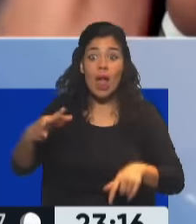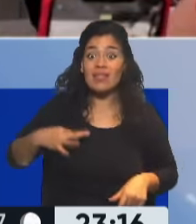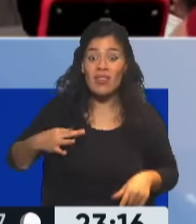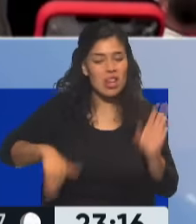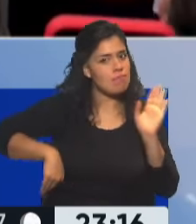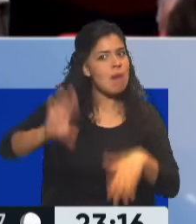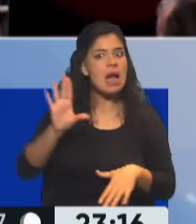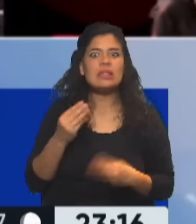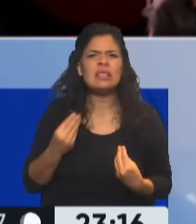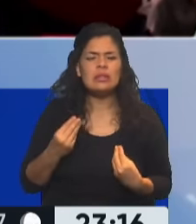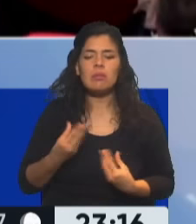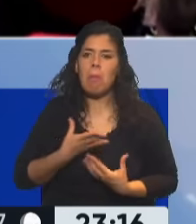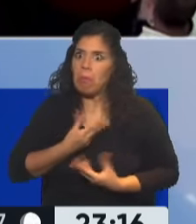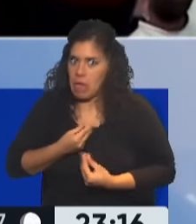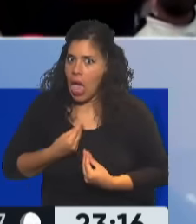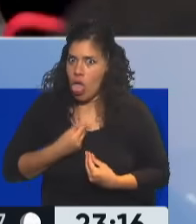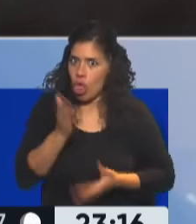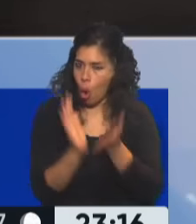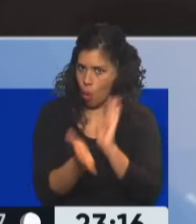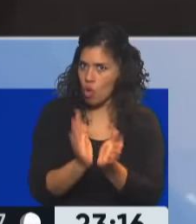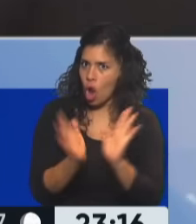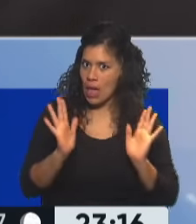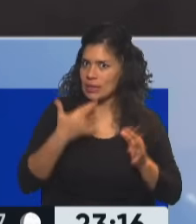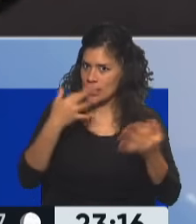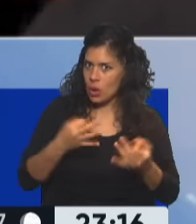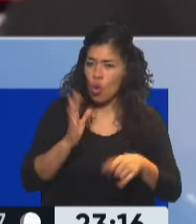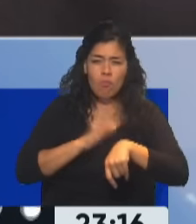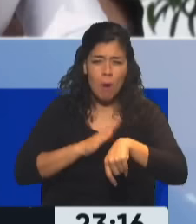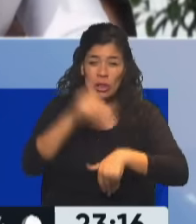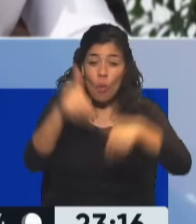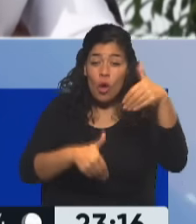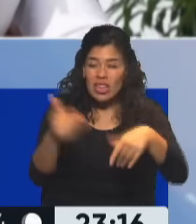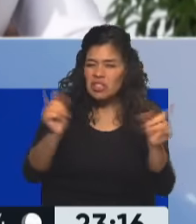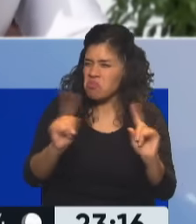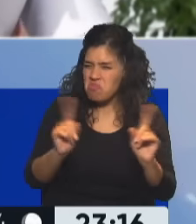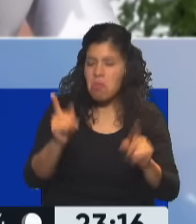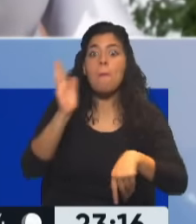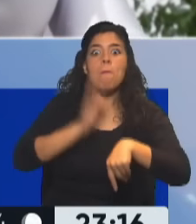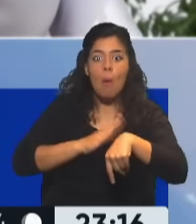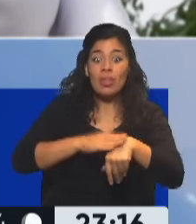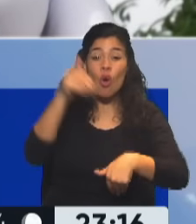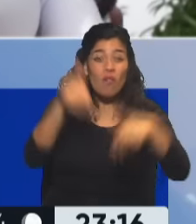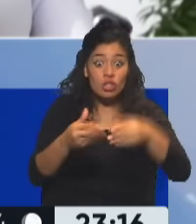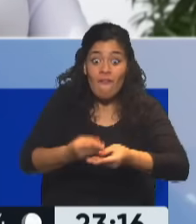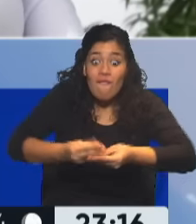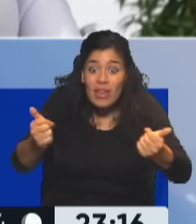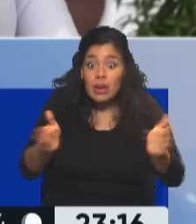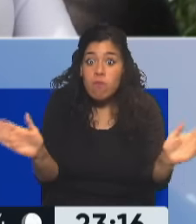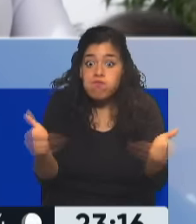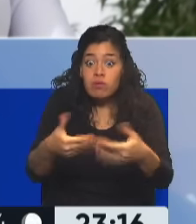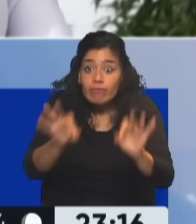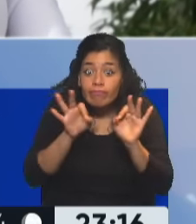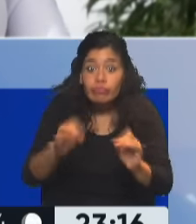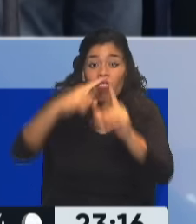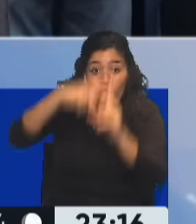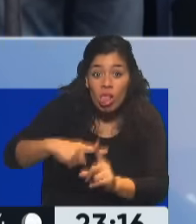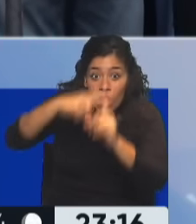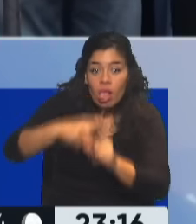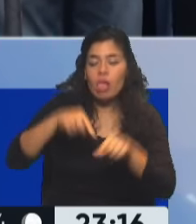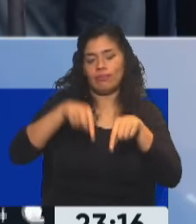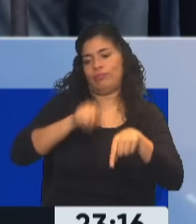una vez que ya se cierren, digamos, las urnas, ¿no? Me parece que la incertidumbre sobre todo radica en ese sentido.